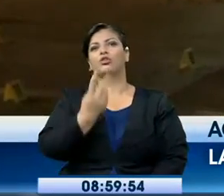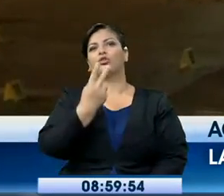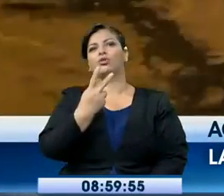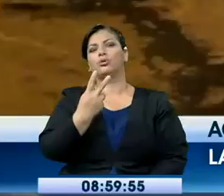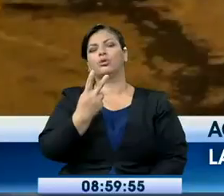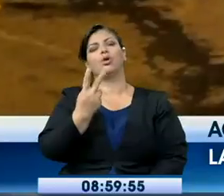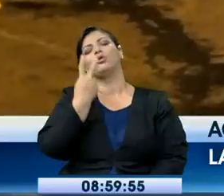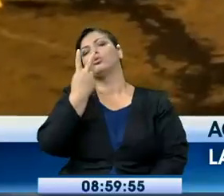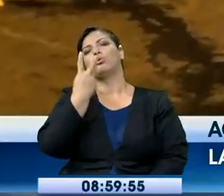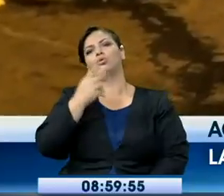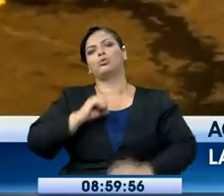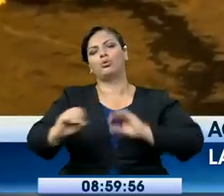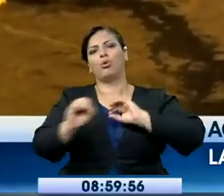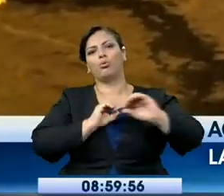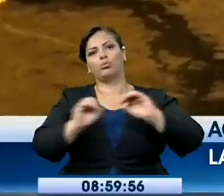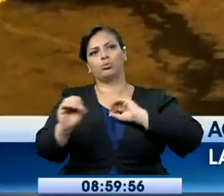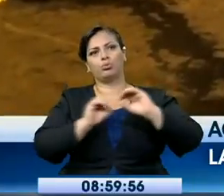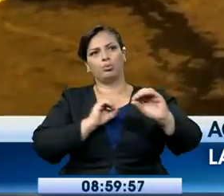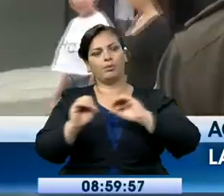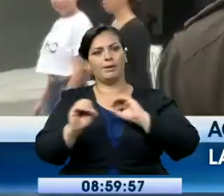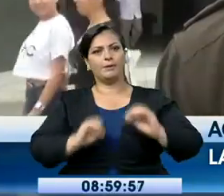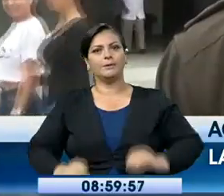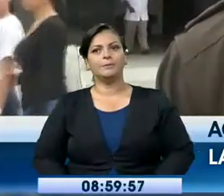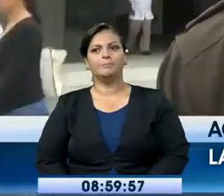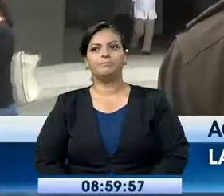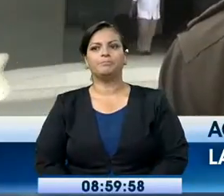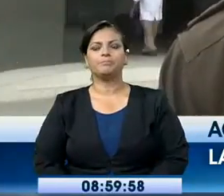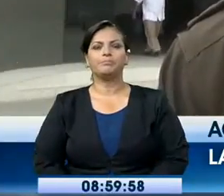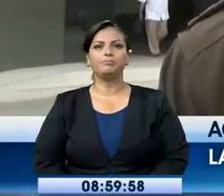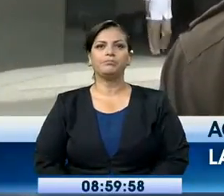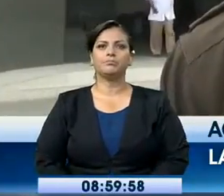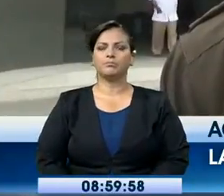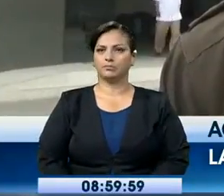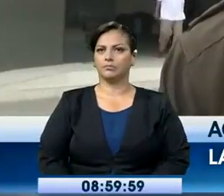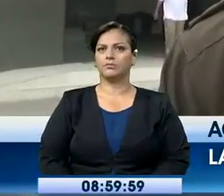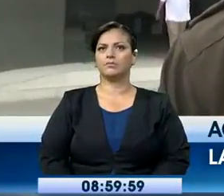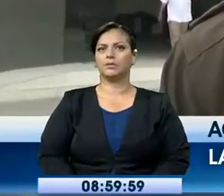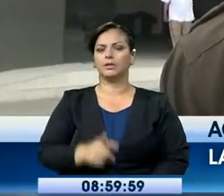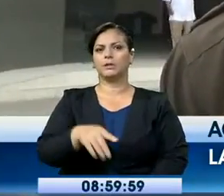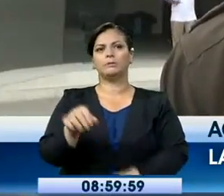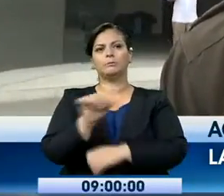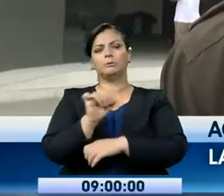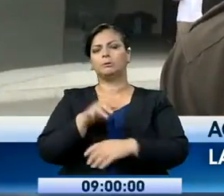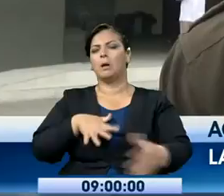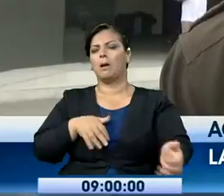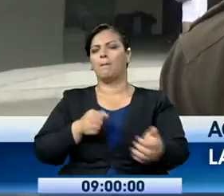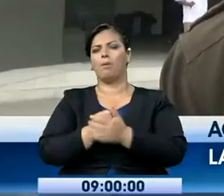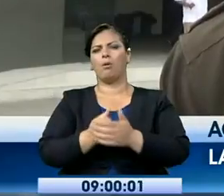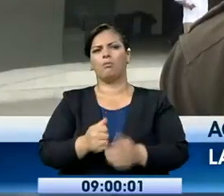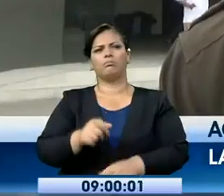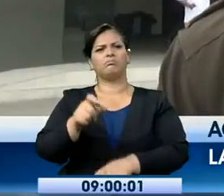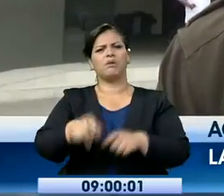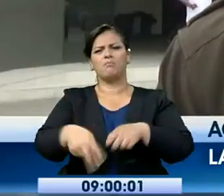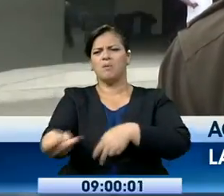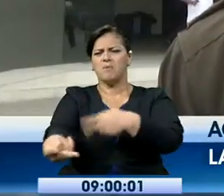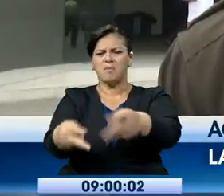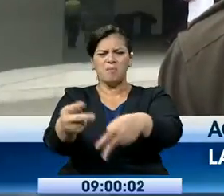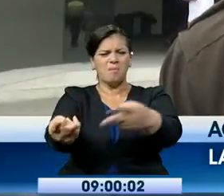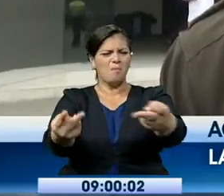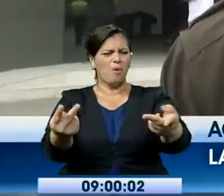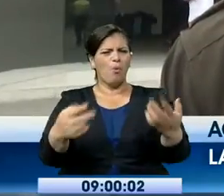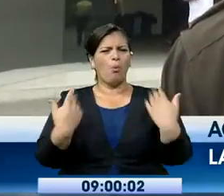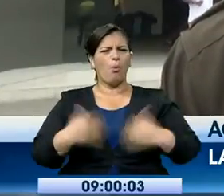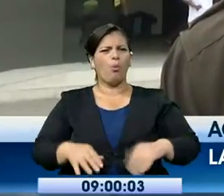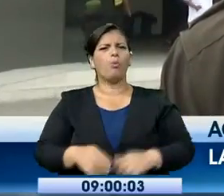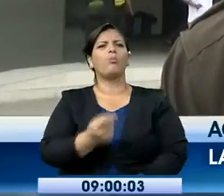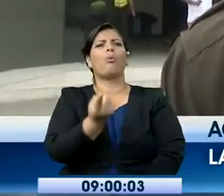ciudad resultaron heridos por el choque de 2 camionetas. Estuvieron los conductores detenidos. Actualmente lo que sé y conozco es que